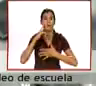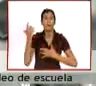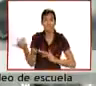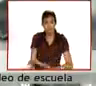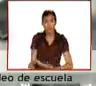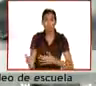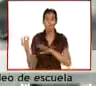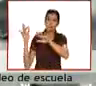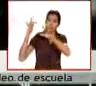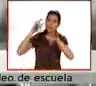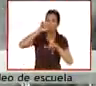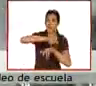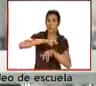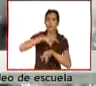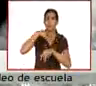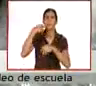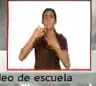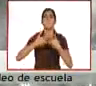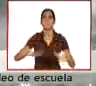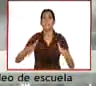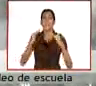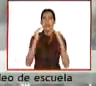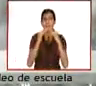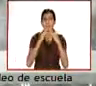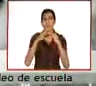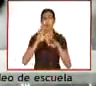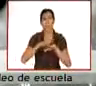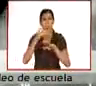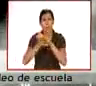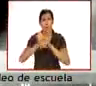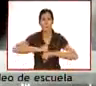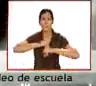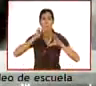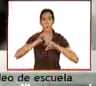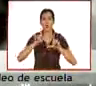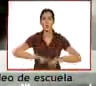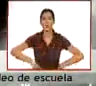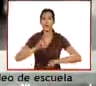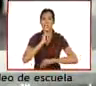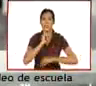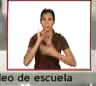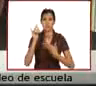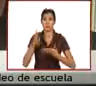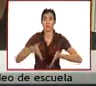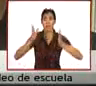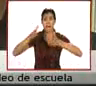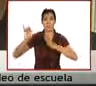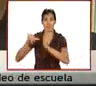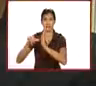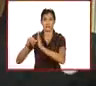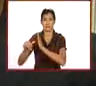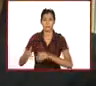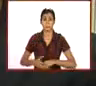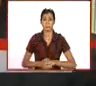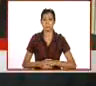las personas que perdieron sus hogares, producto de los bombardeos israelíes en las zonas residenciales.